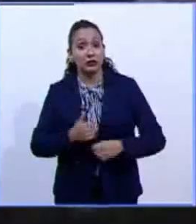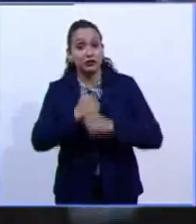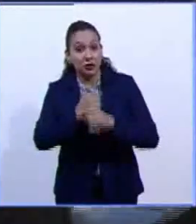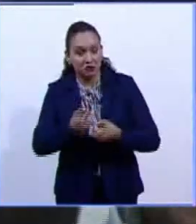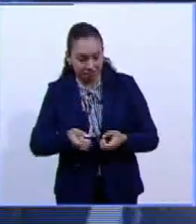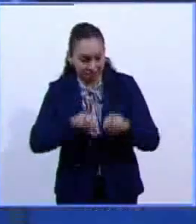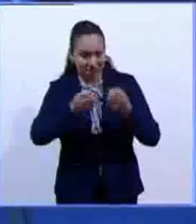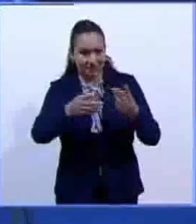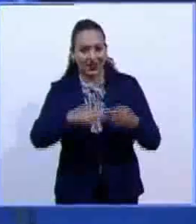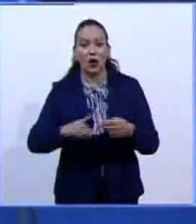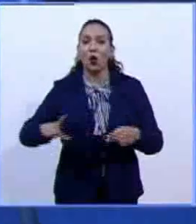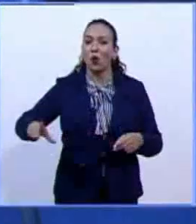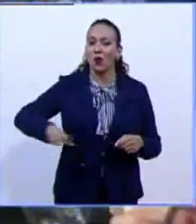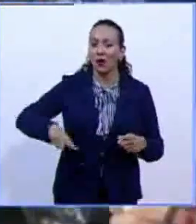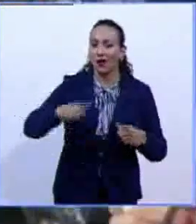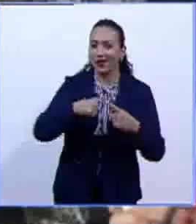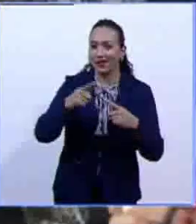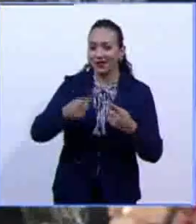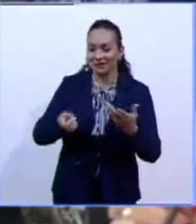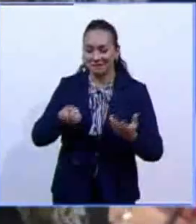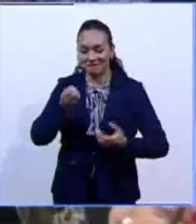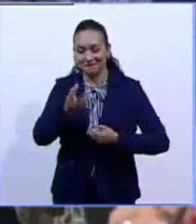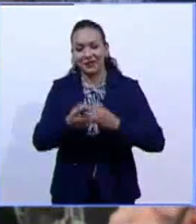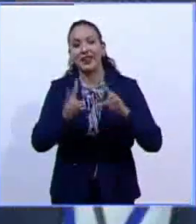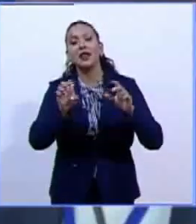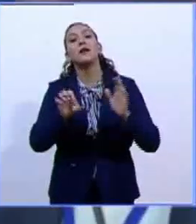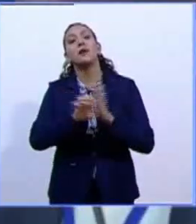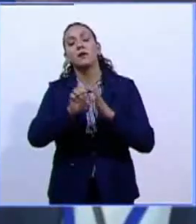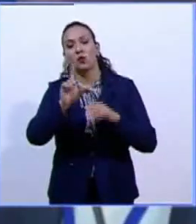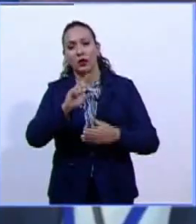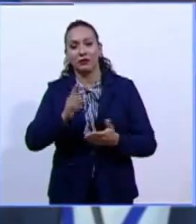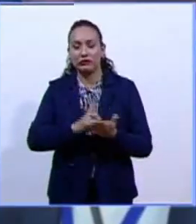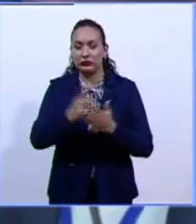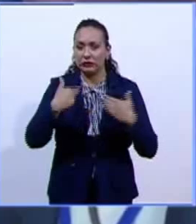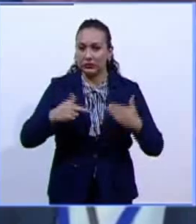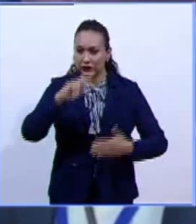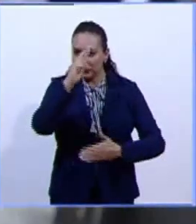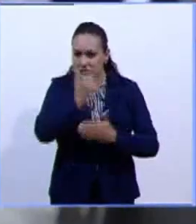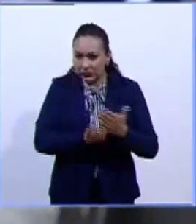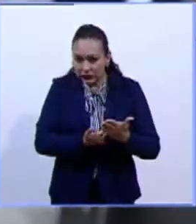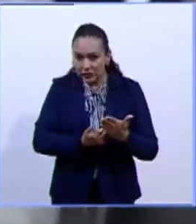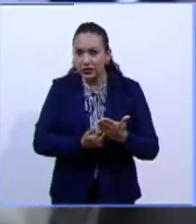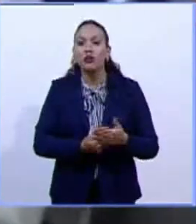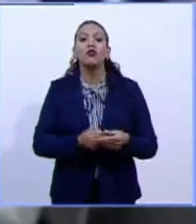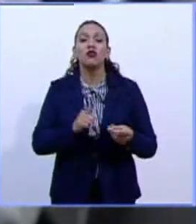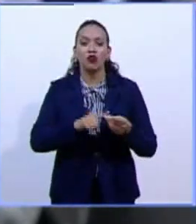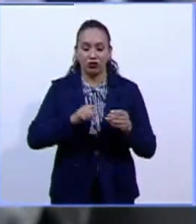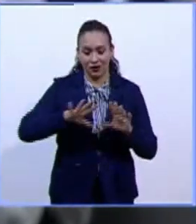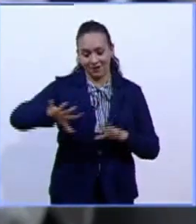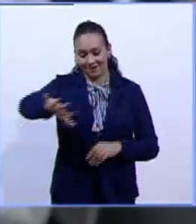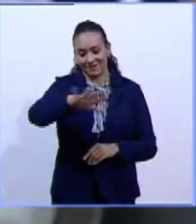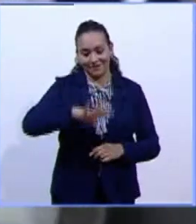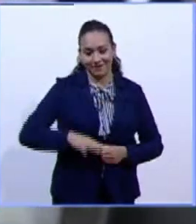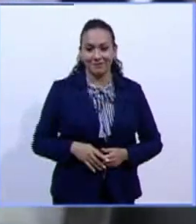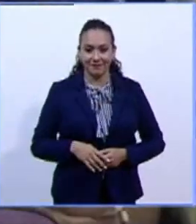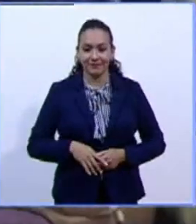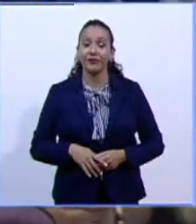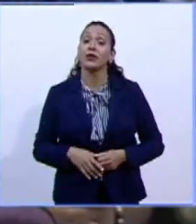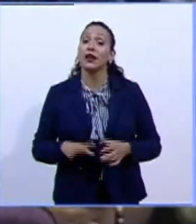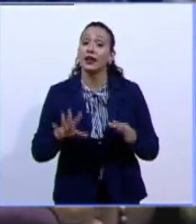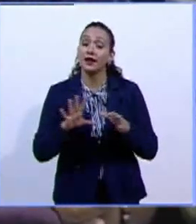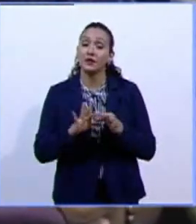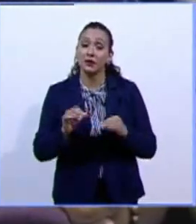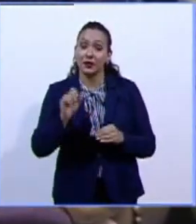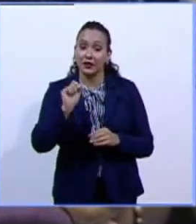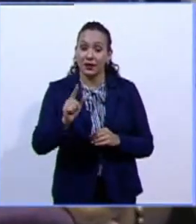sobre distintas situaciones relacionadas con posibles violaciones a derechos humanos en la región. Destaca la participación